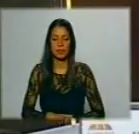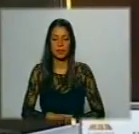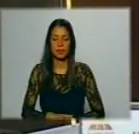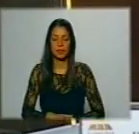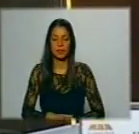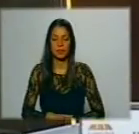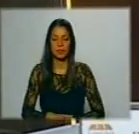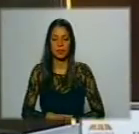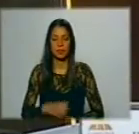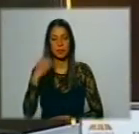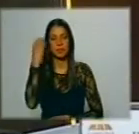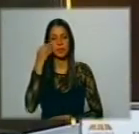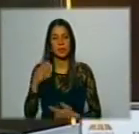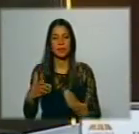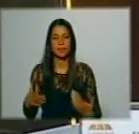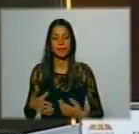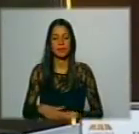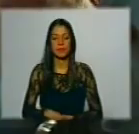En consideración,